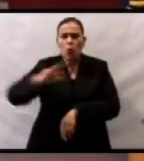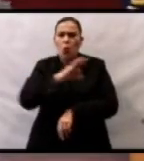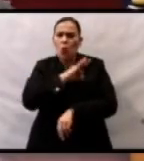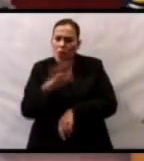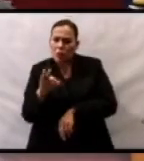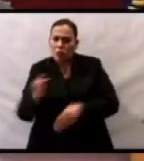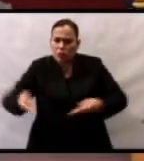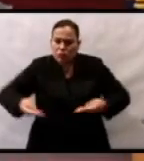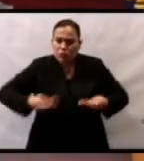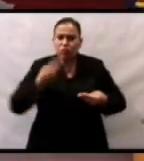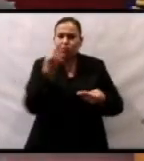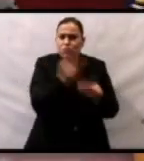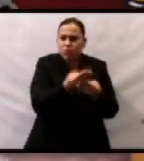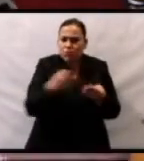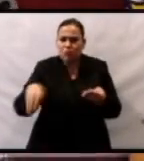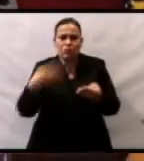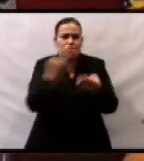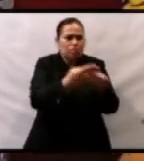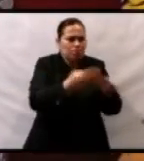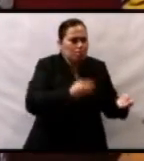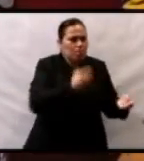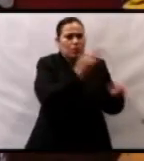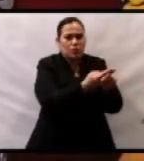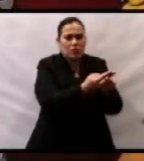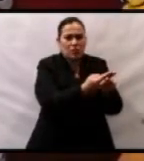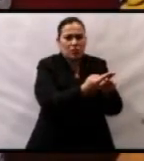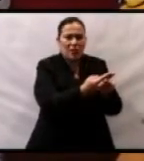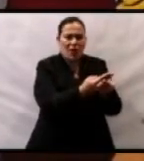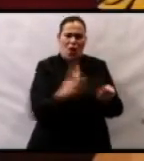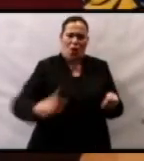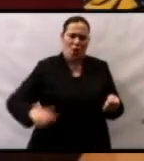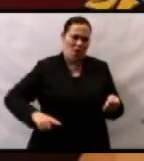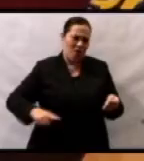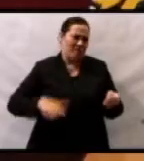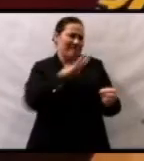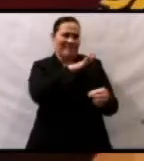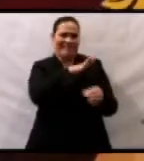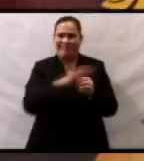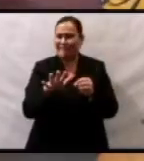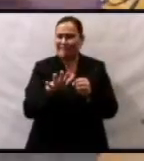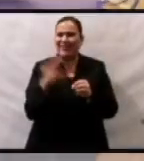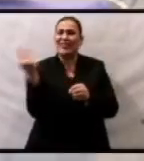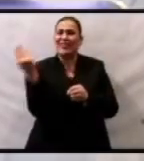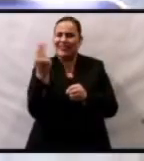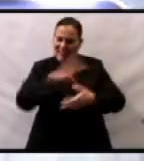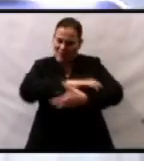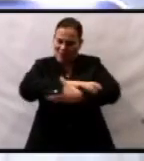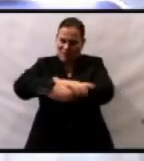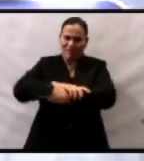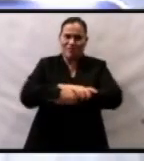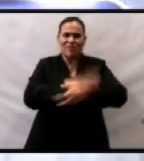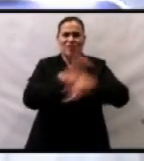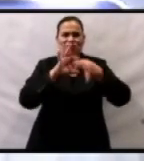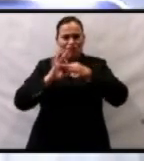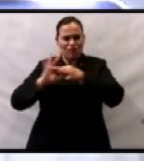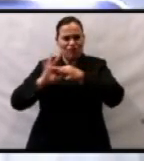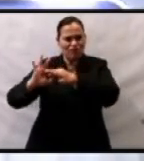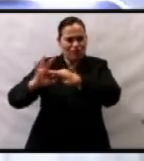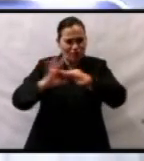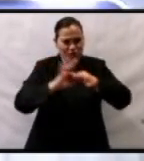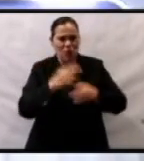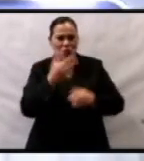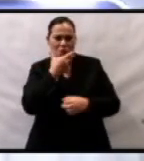parte, ningún gobierno será suficiente, porque se necesita ser de la mano de las ciudadanas y de los